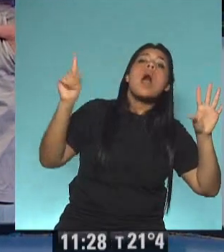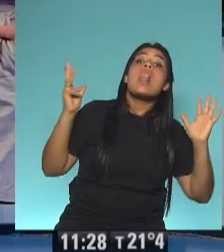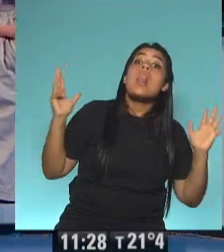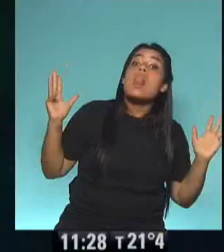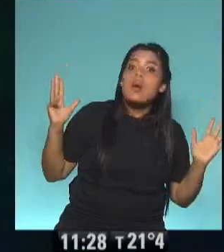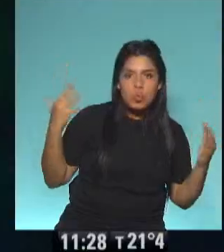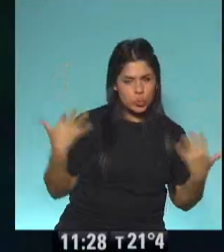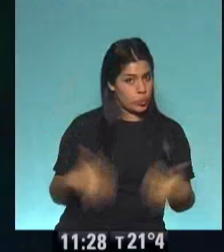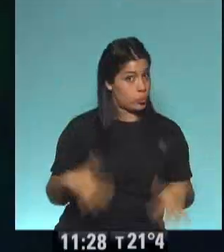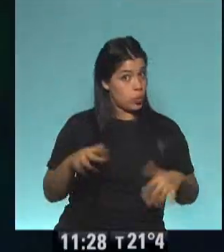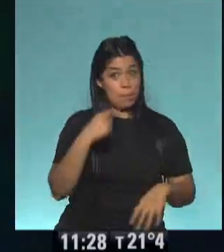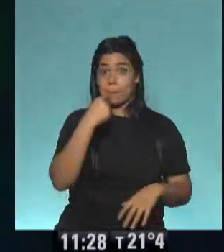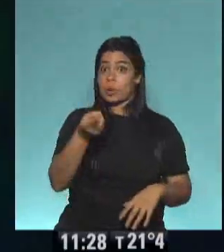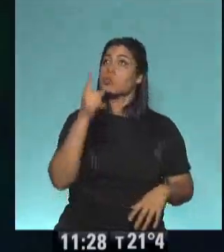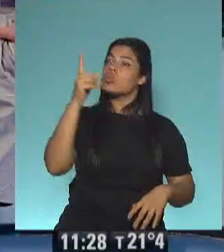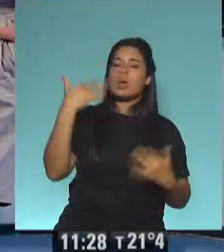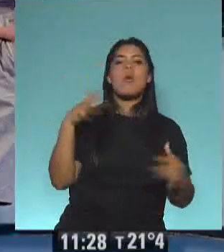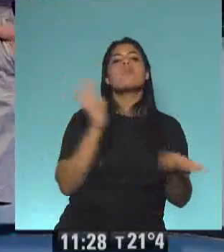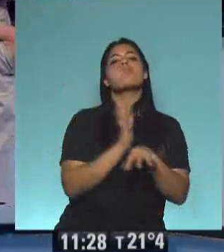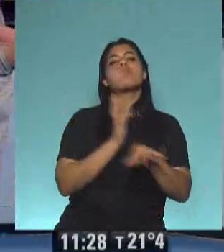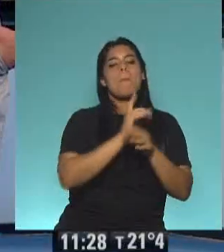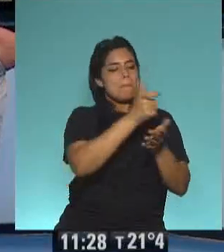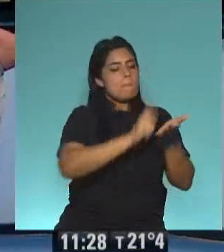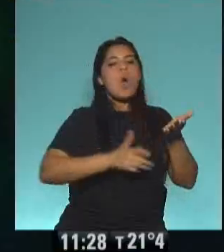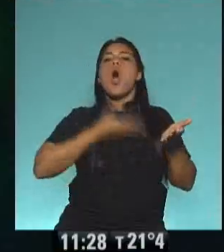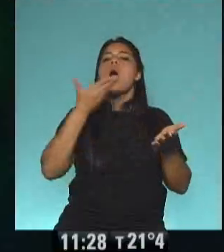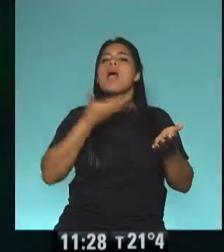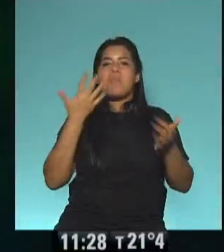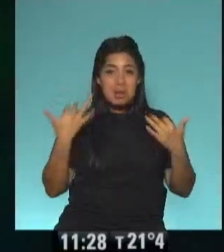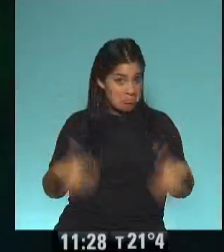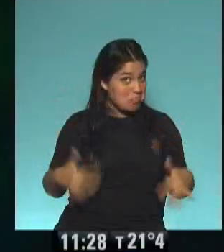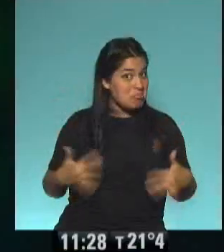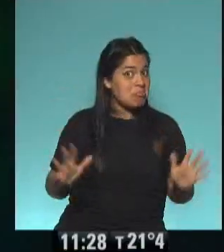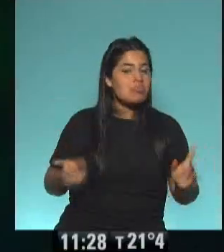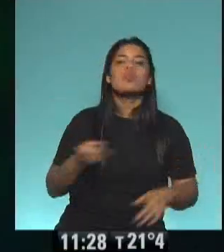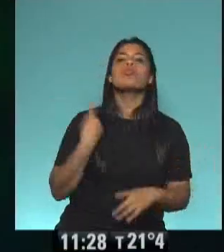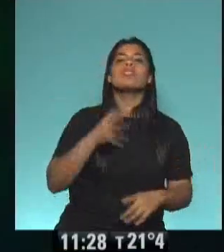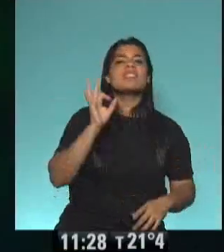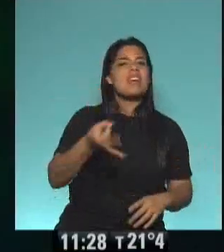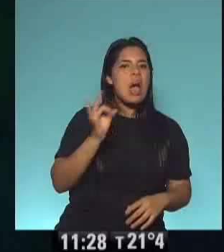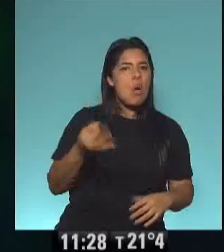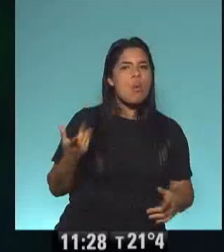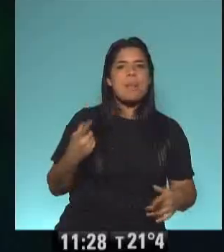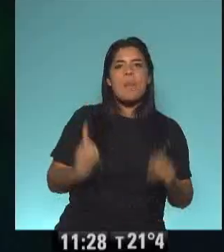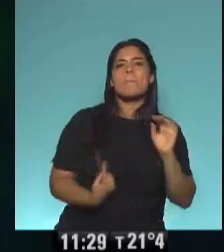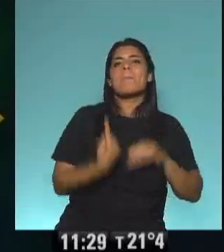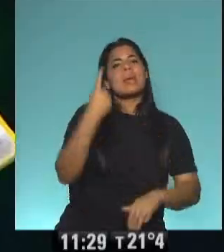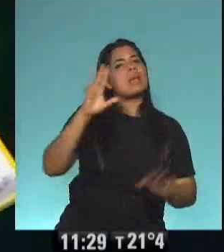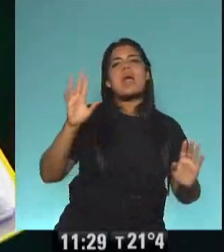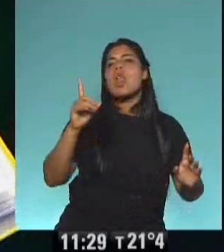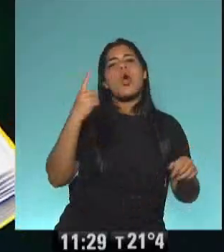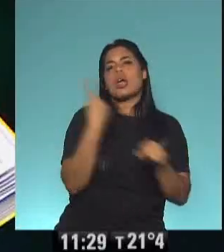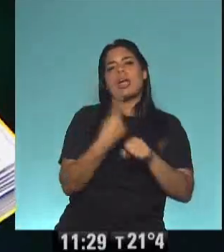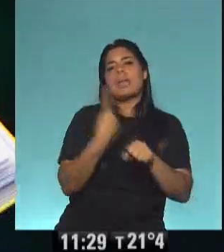Qué buena pregunta, ¿no? Sí, la verdad. Y bueno, sabemos que olemos... El órgano principal para oler es